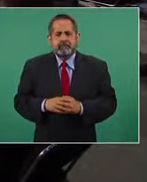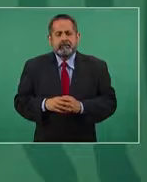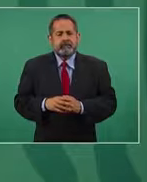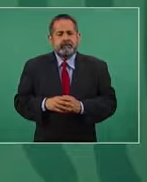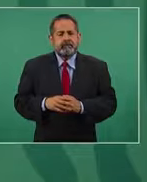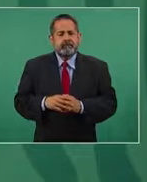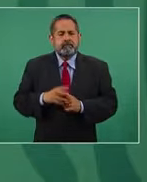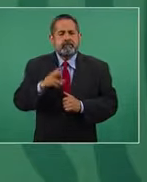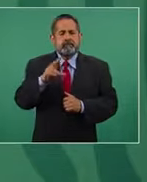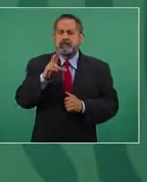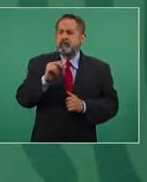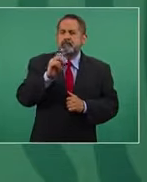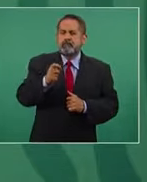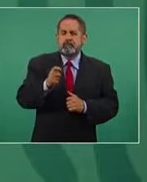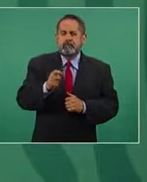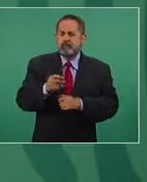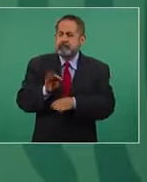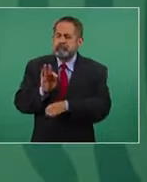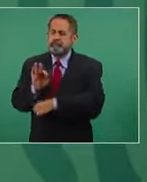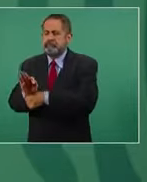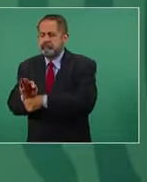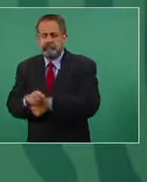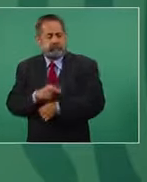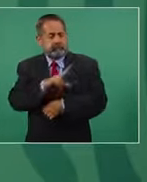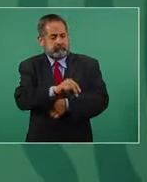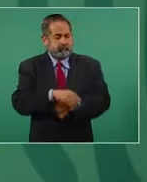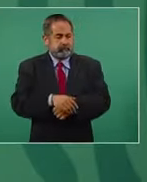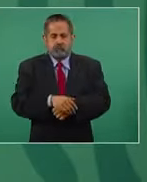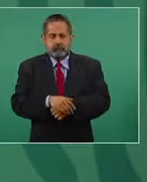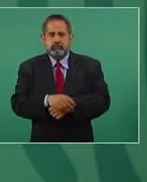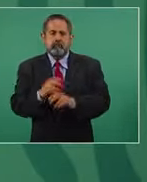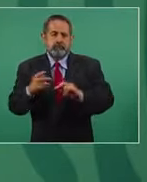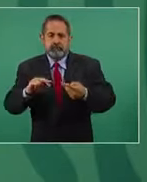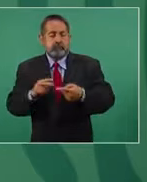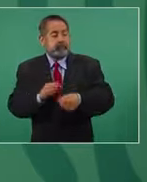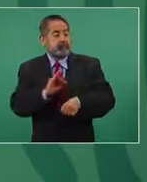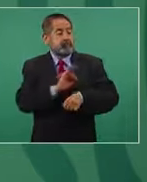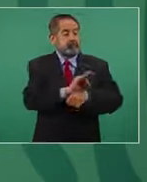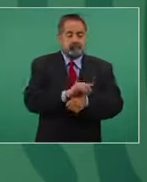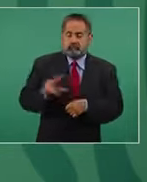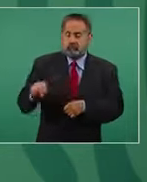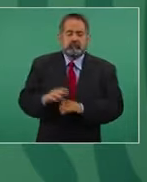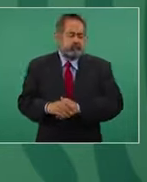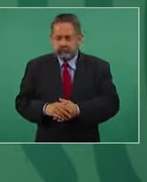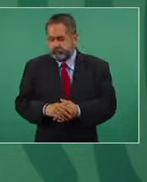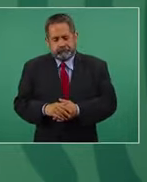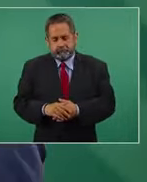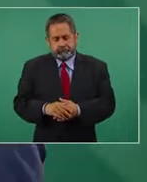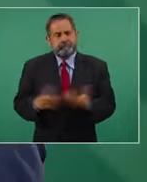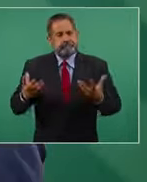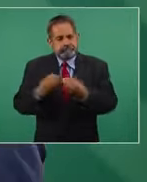inclinarnos a favor de nadie. Esto, yo entiendo, pues lleva tiempo,